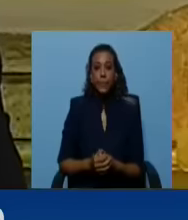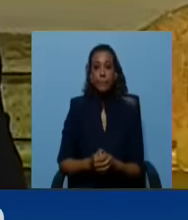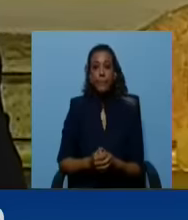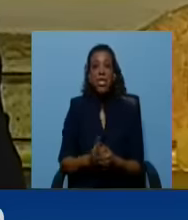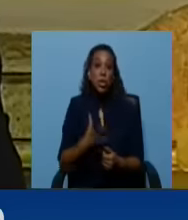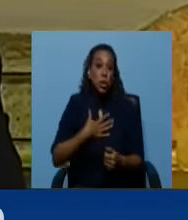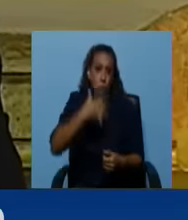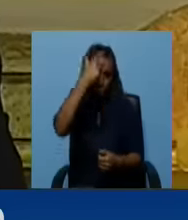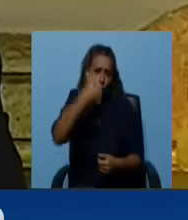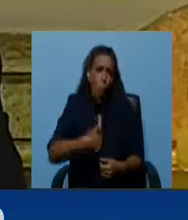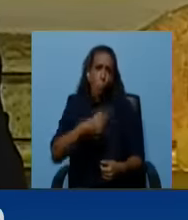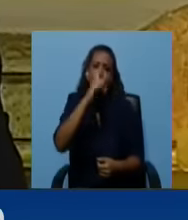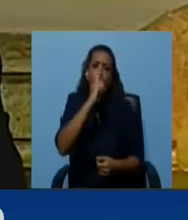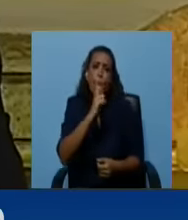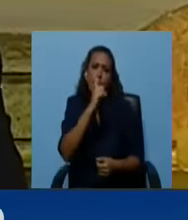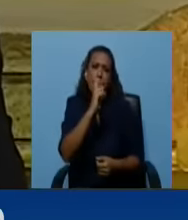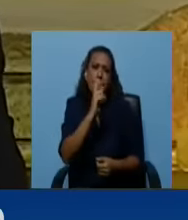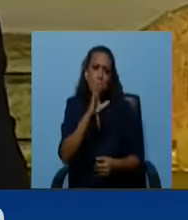Decía que ya para el año